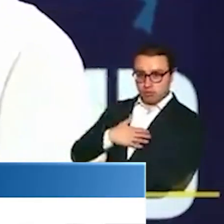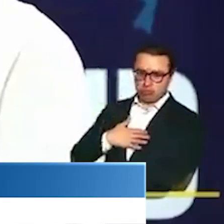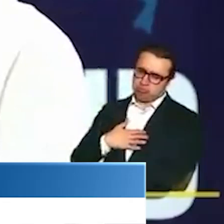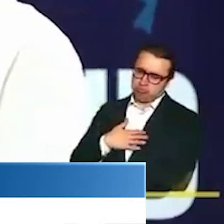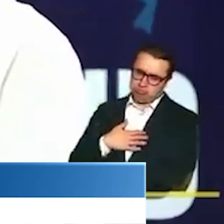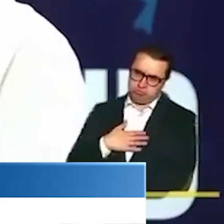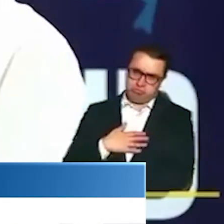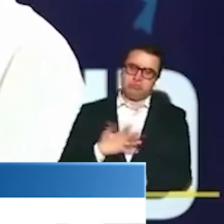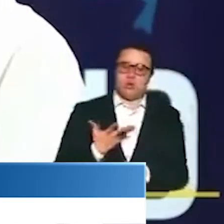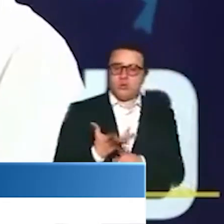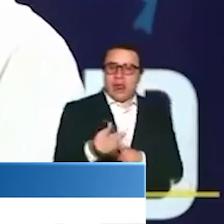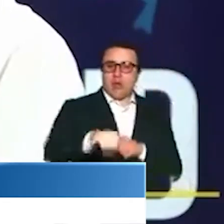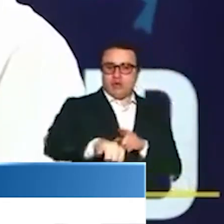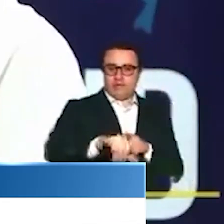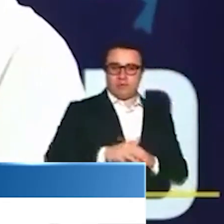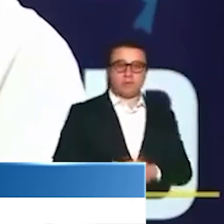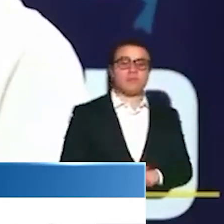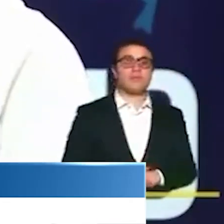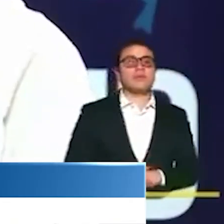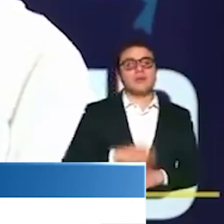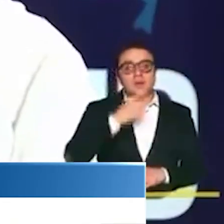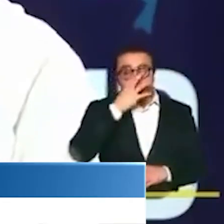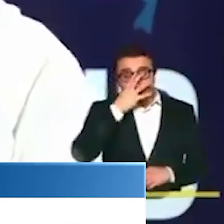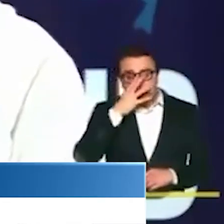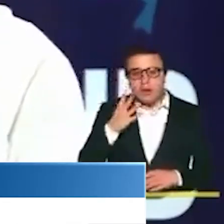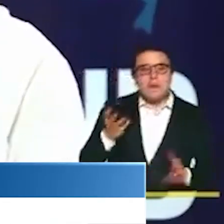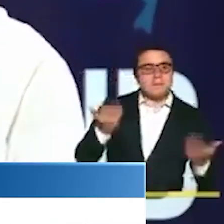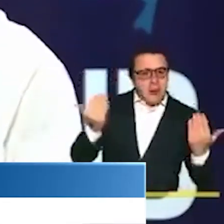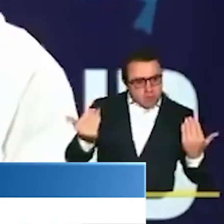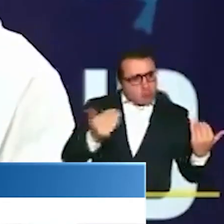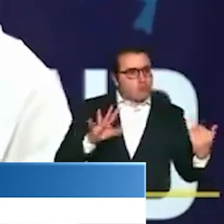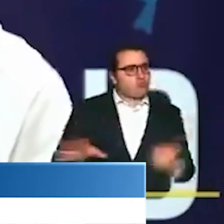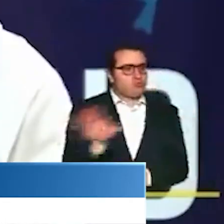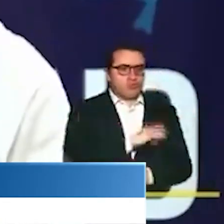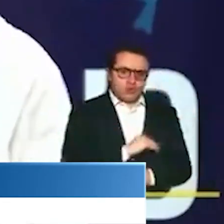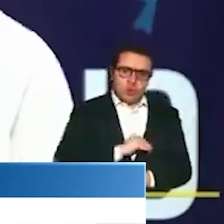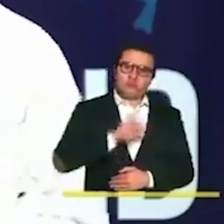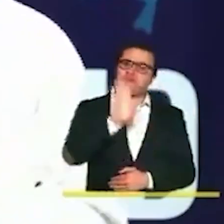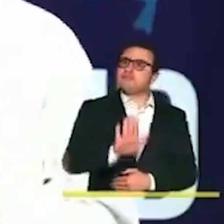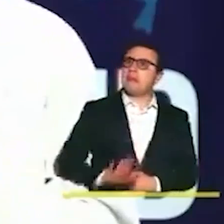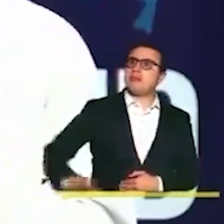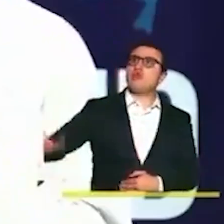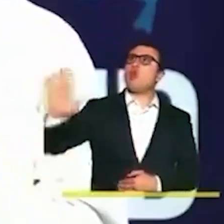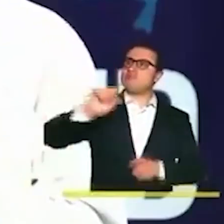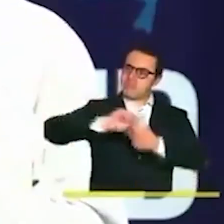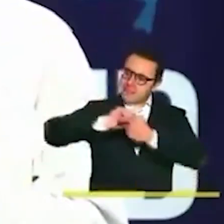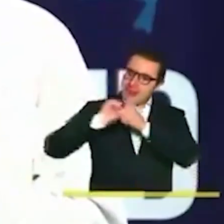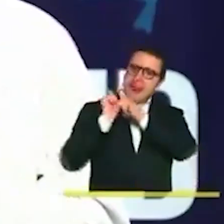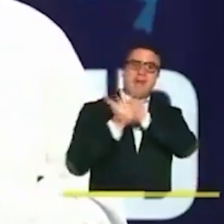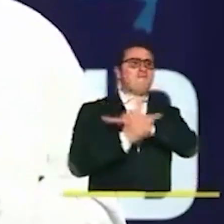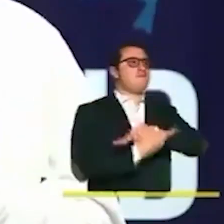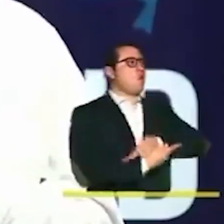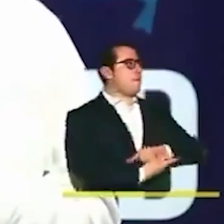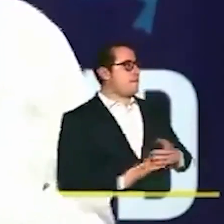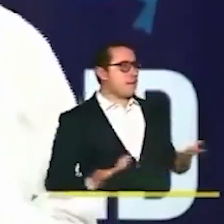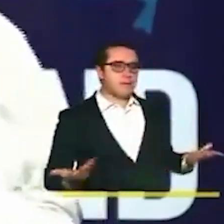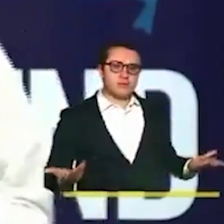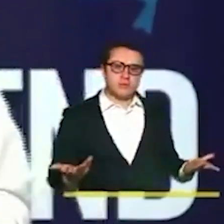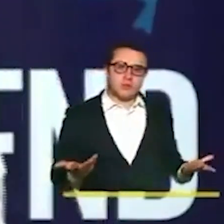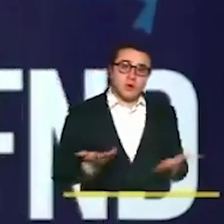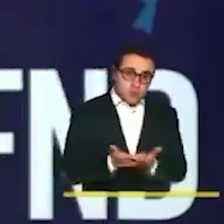Transformemos el territorio. Es más, esa es la consigna que propongo. Los